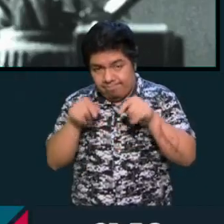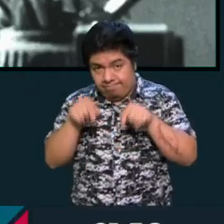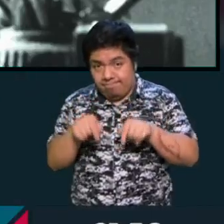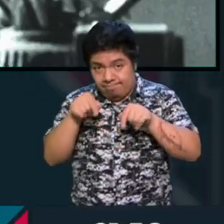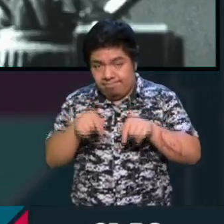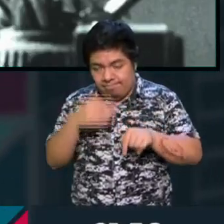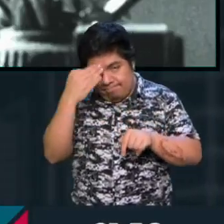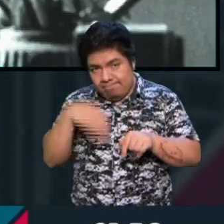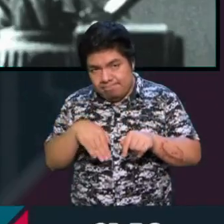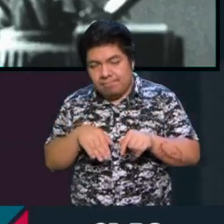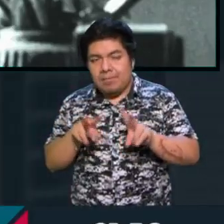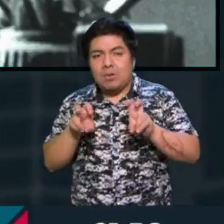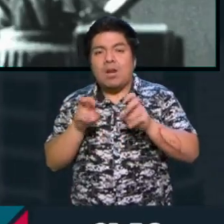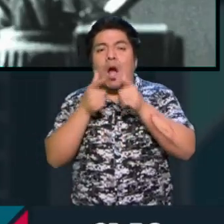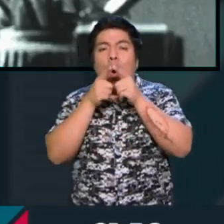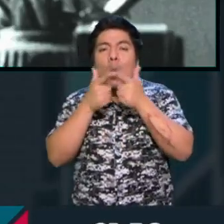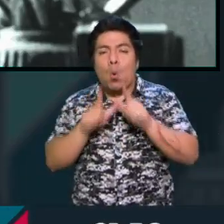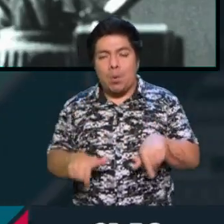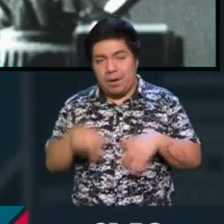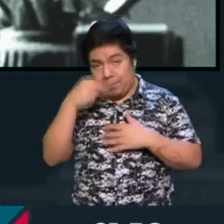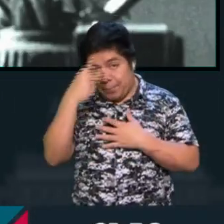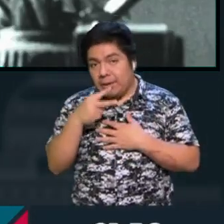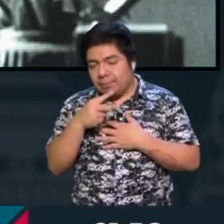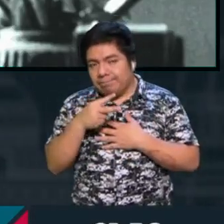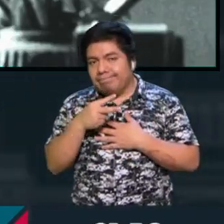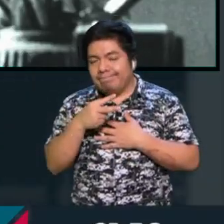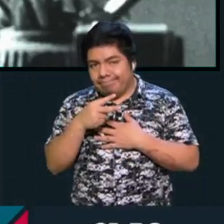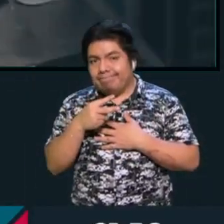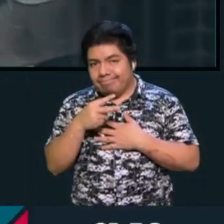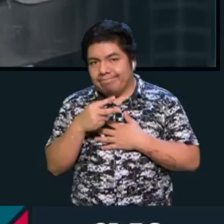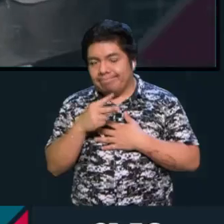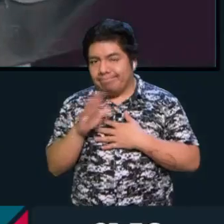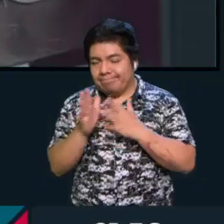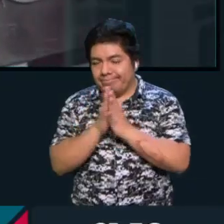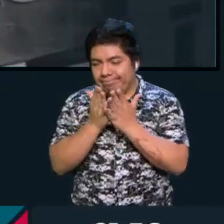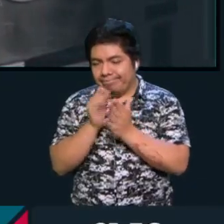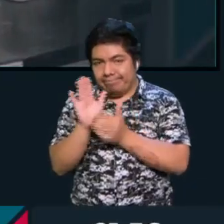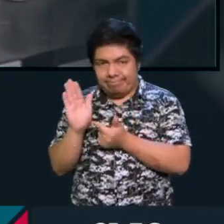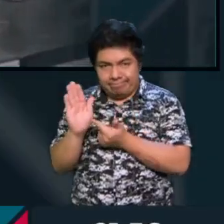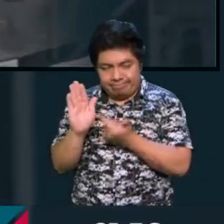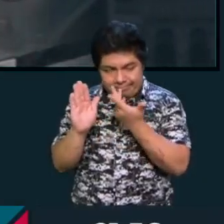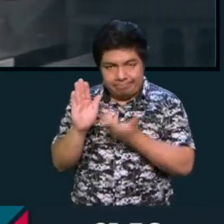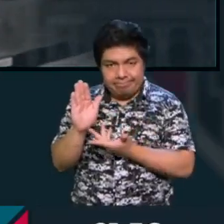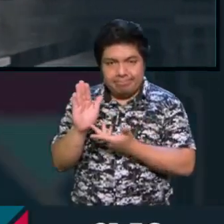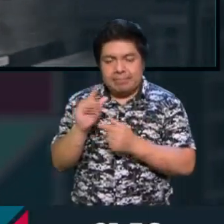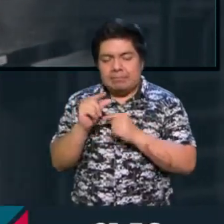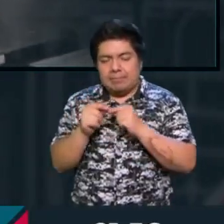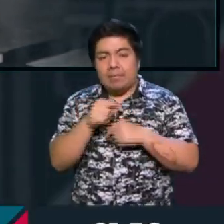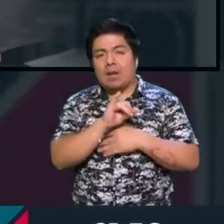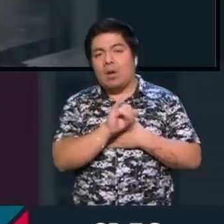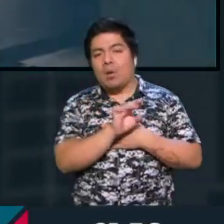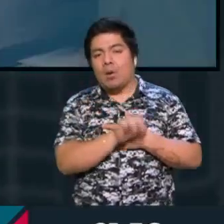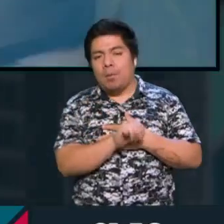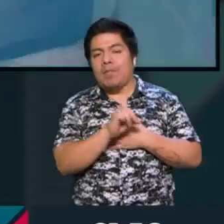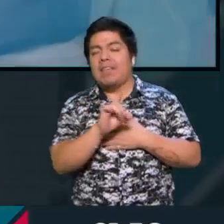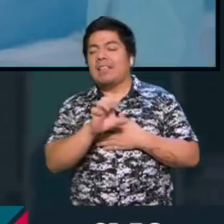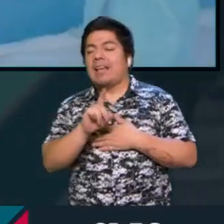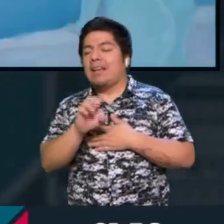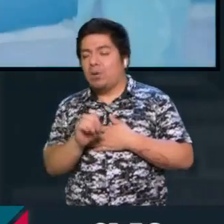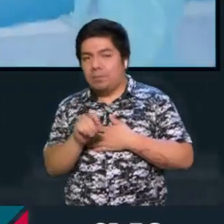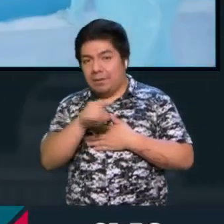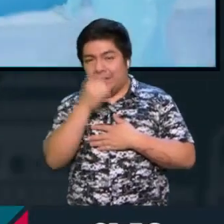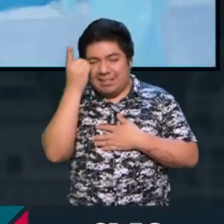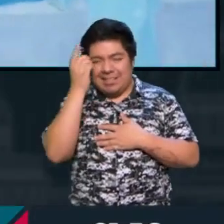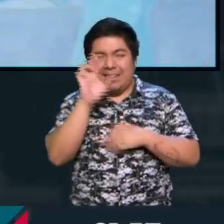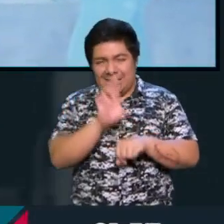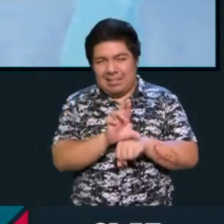a esto que llamamos literatura mexicana, fueron publicados en ese momento por Joaquín Díez-Canedo, que era el